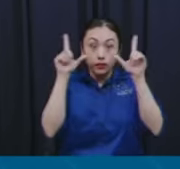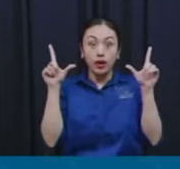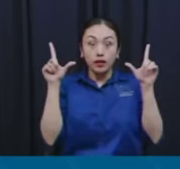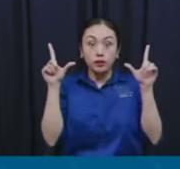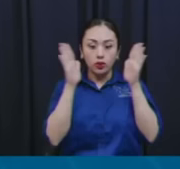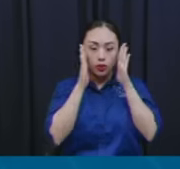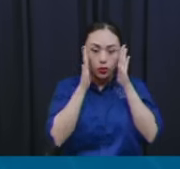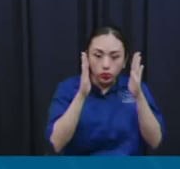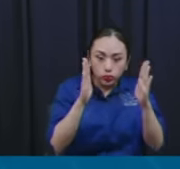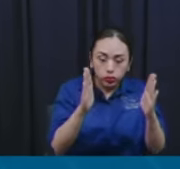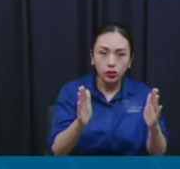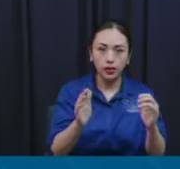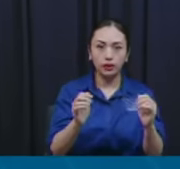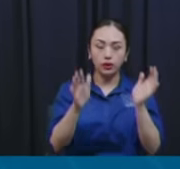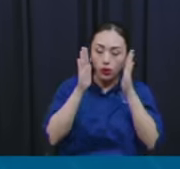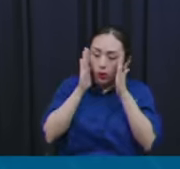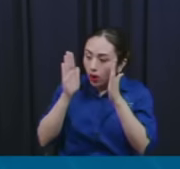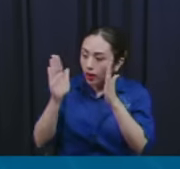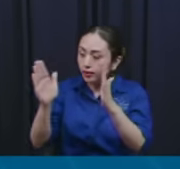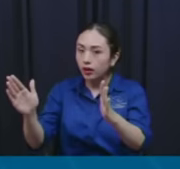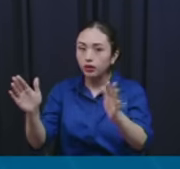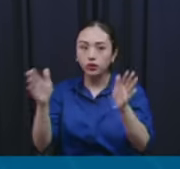atento está